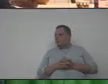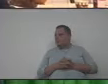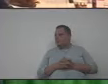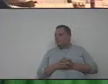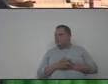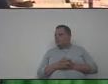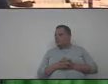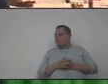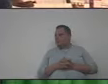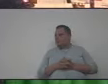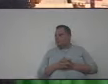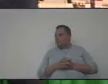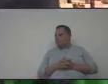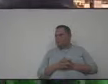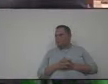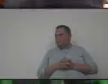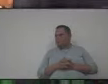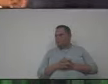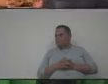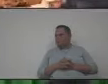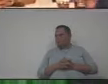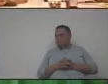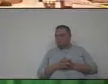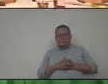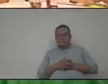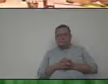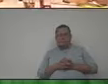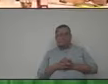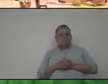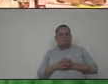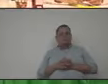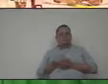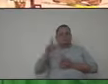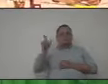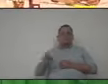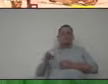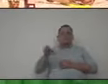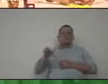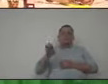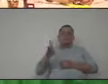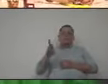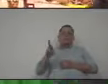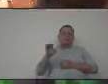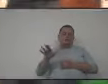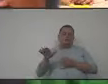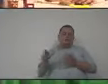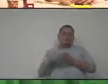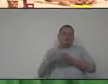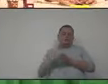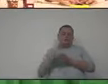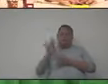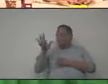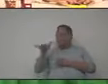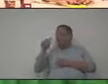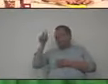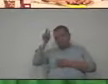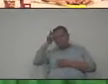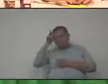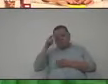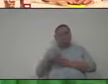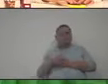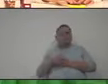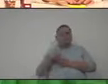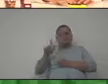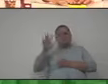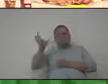La respuesta y para el cierre, doctora Nuria. Bueno, gracias. Don Pedro sí ha sido el presidente de nuestra asociación en Monterrey y ha estado pendiente tanto